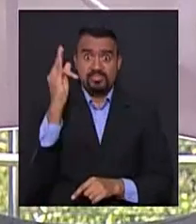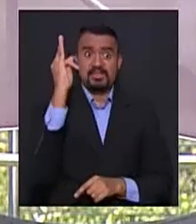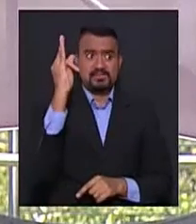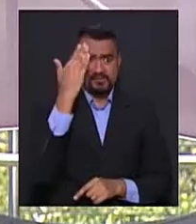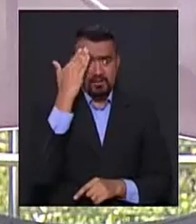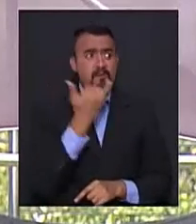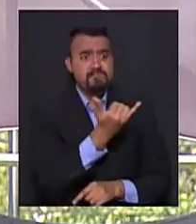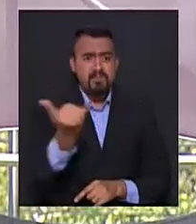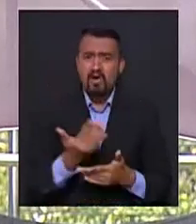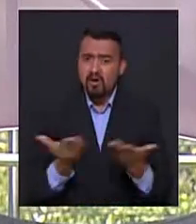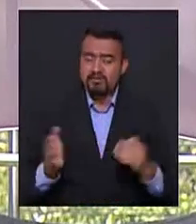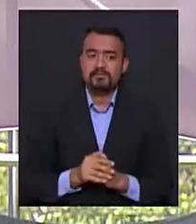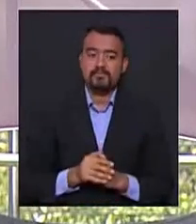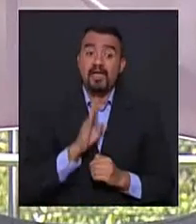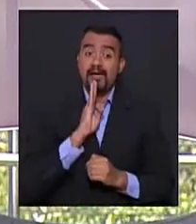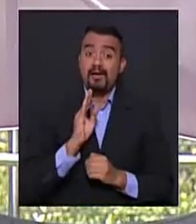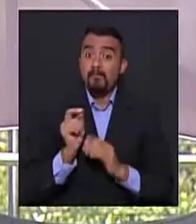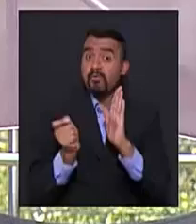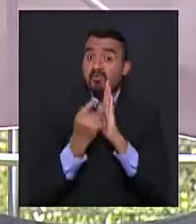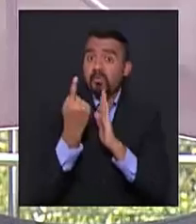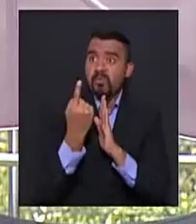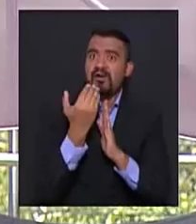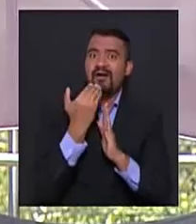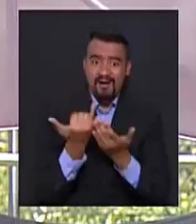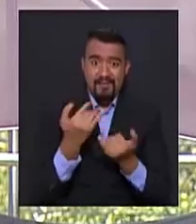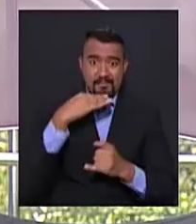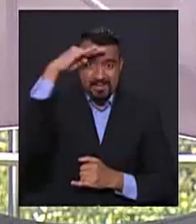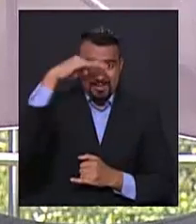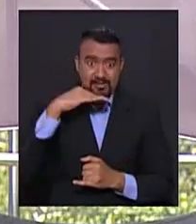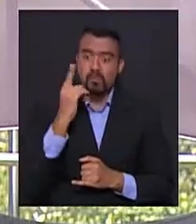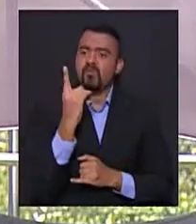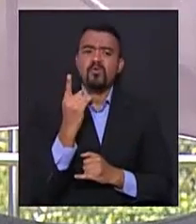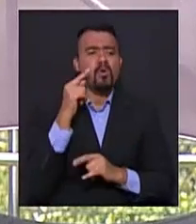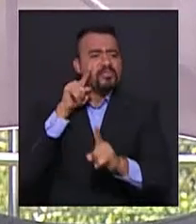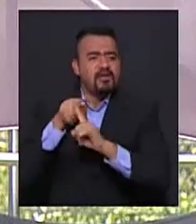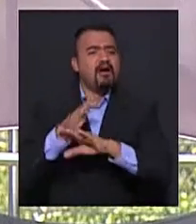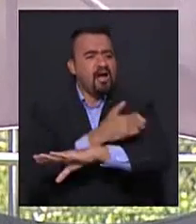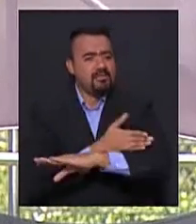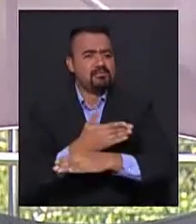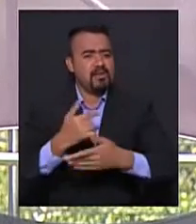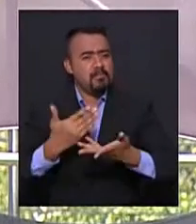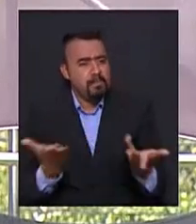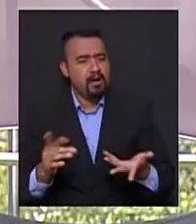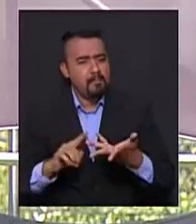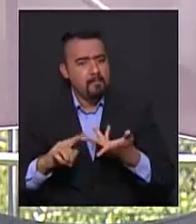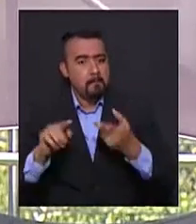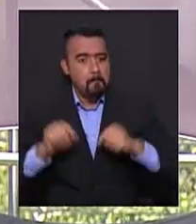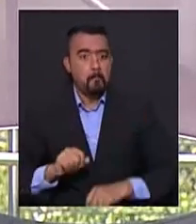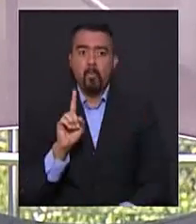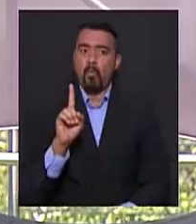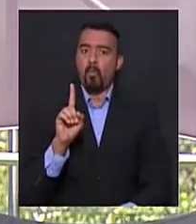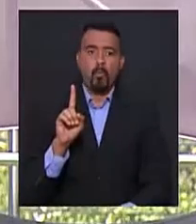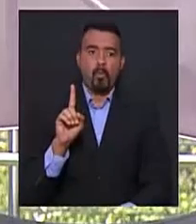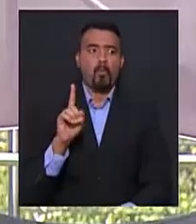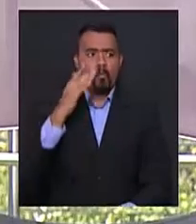nosotros. Este no es el primer ni el único esfuerzo que se hace en la ciudad en materia de legalidad. Mas no por eso deja de